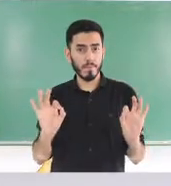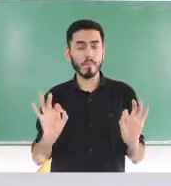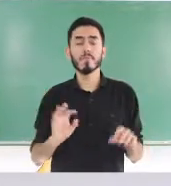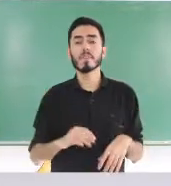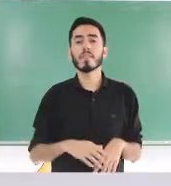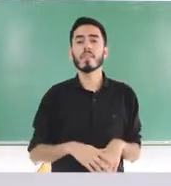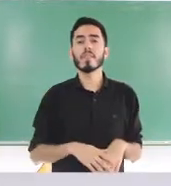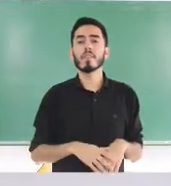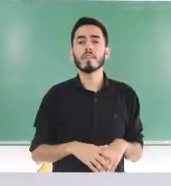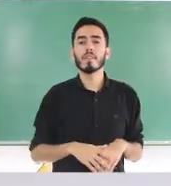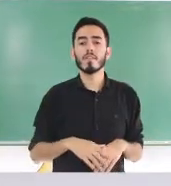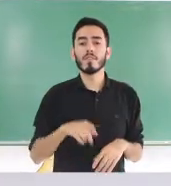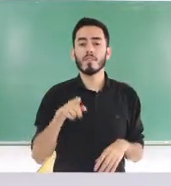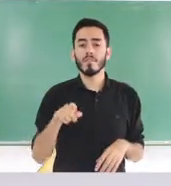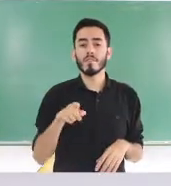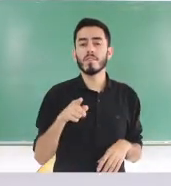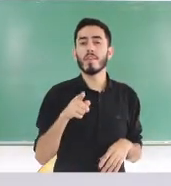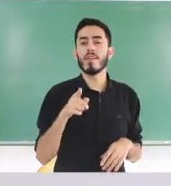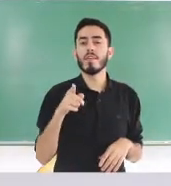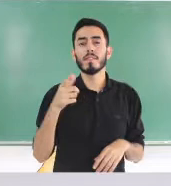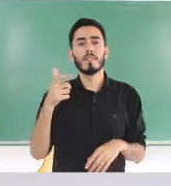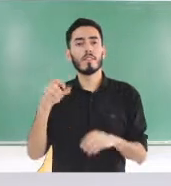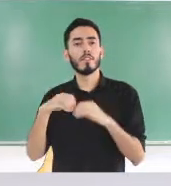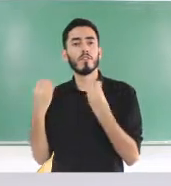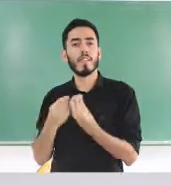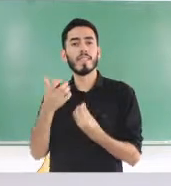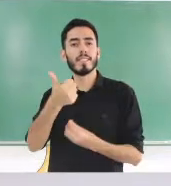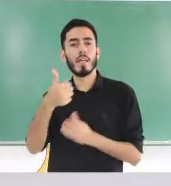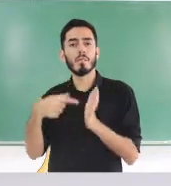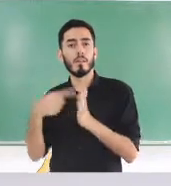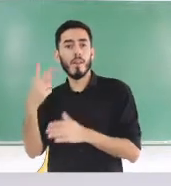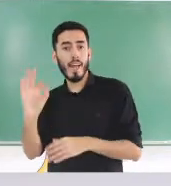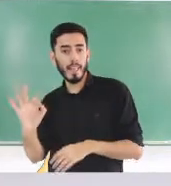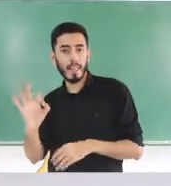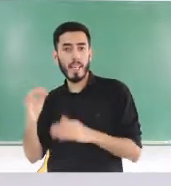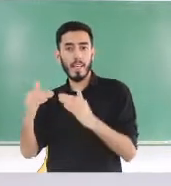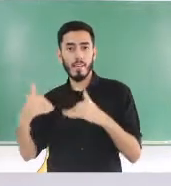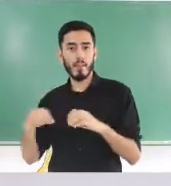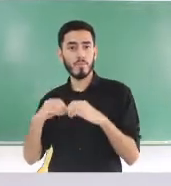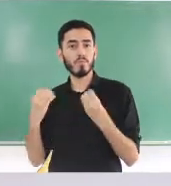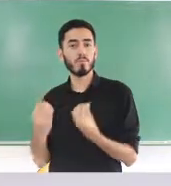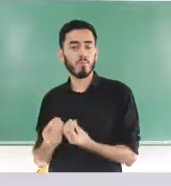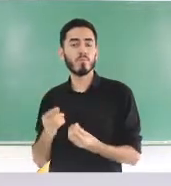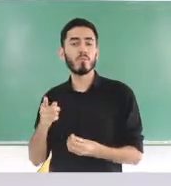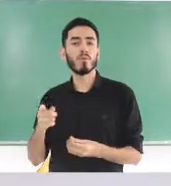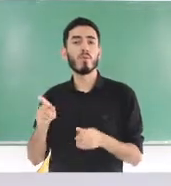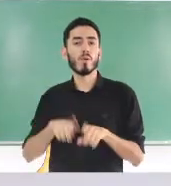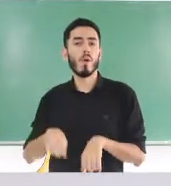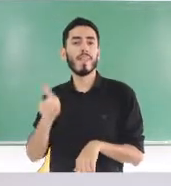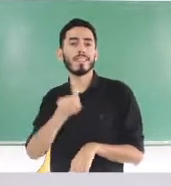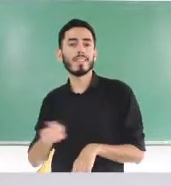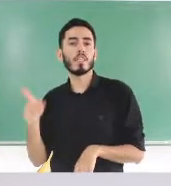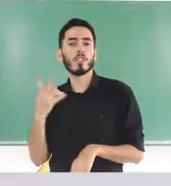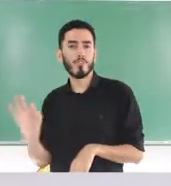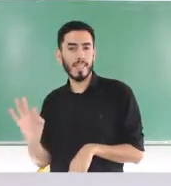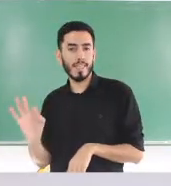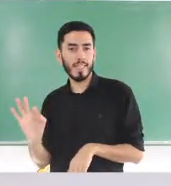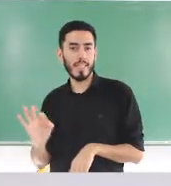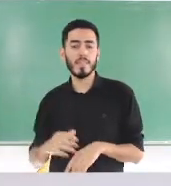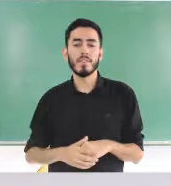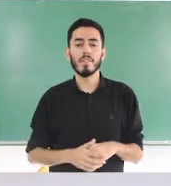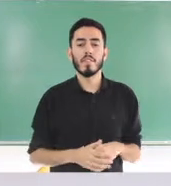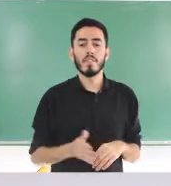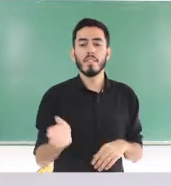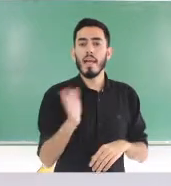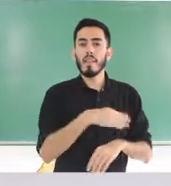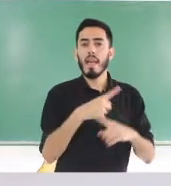6 por 20. Esto nos daría 120. Y para despejar X por